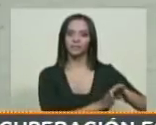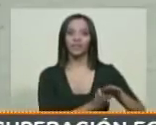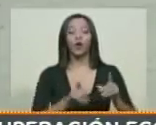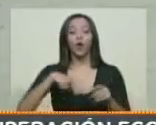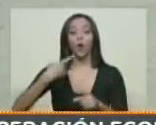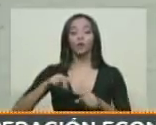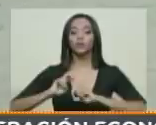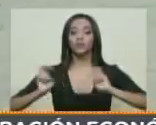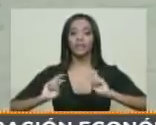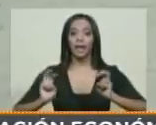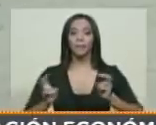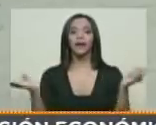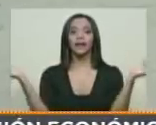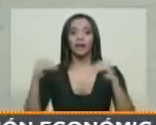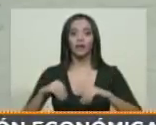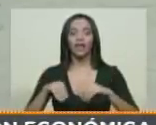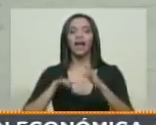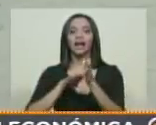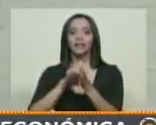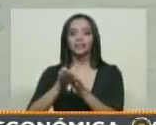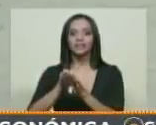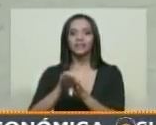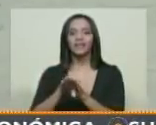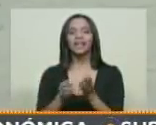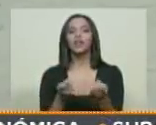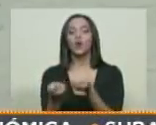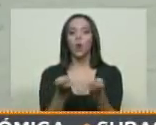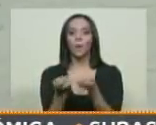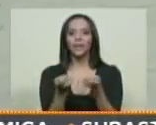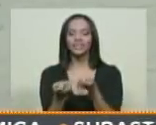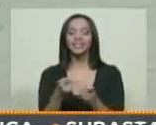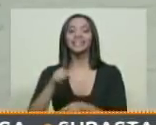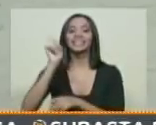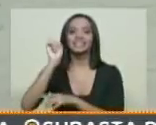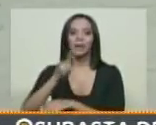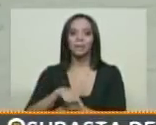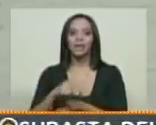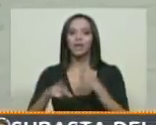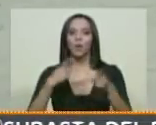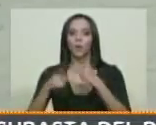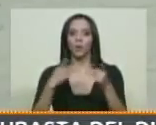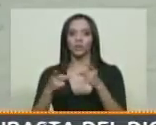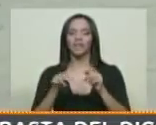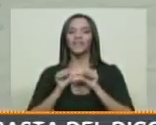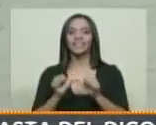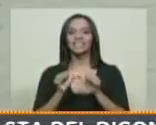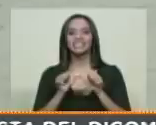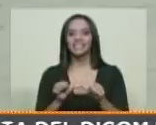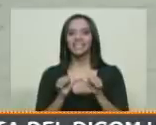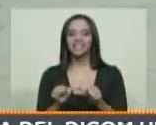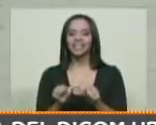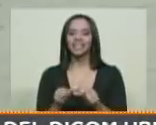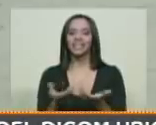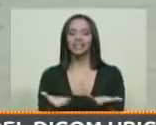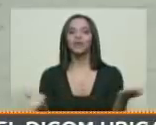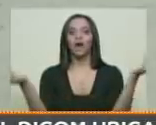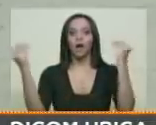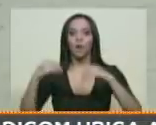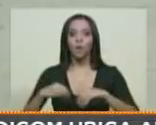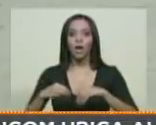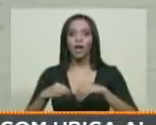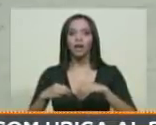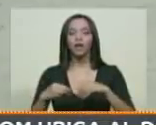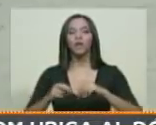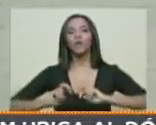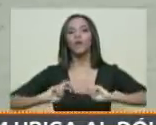acordado asimismo avanzar en lo comercial, así como también en lo productivo, y seguir en marcha estos convenios con el